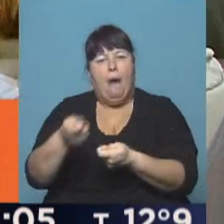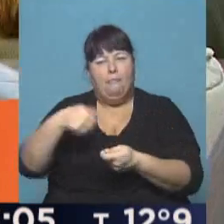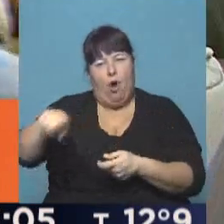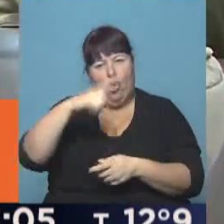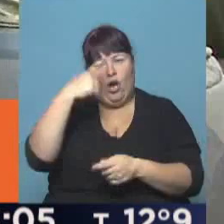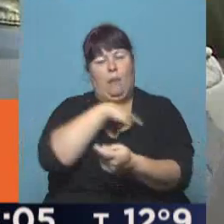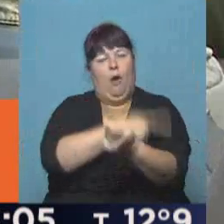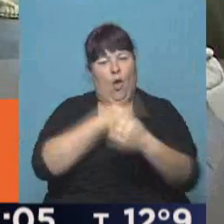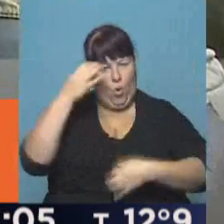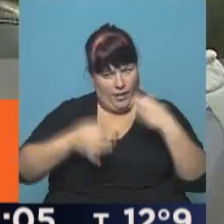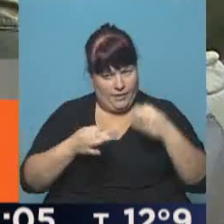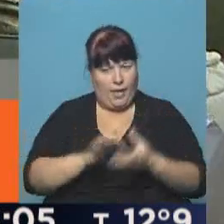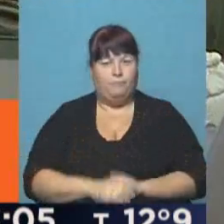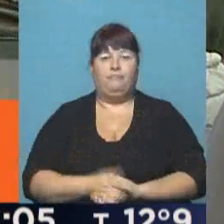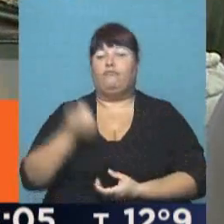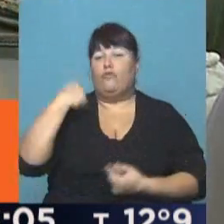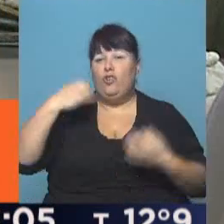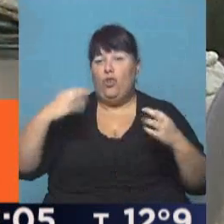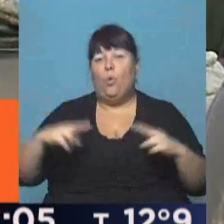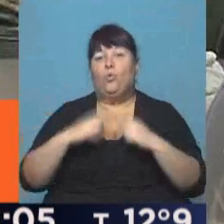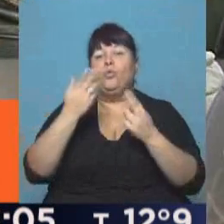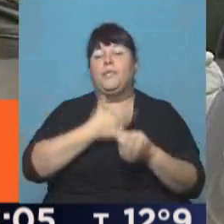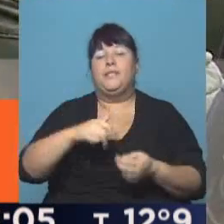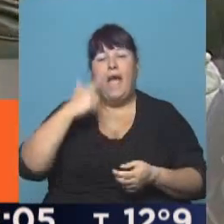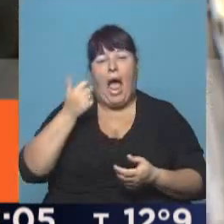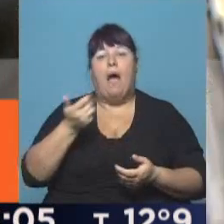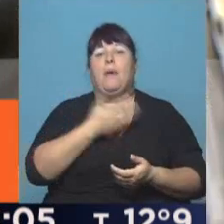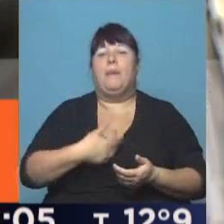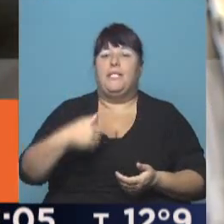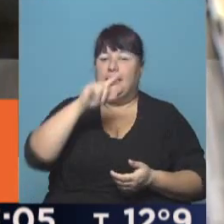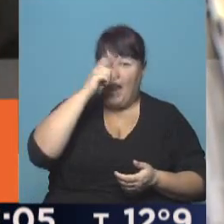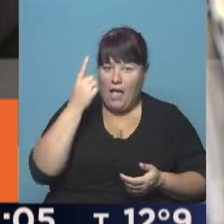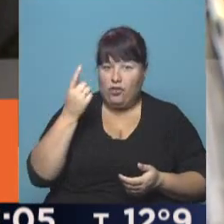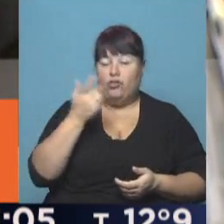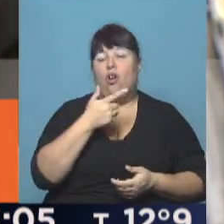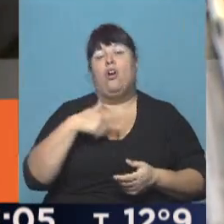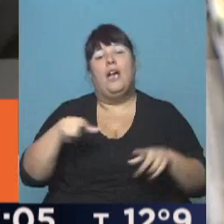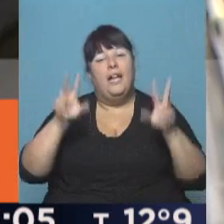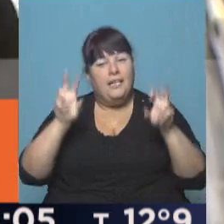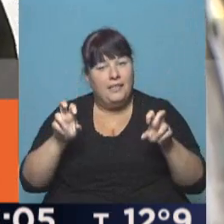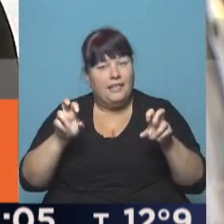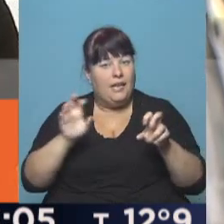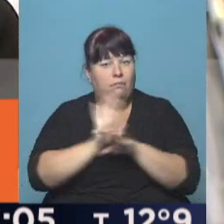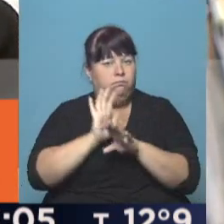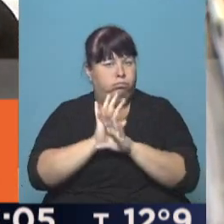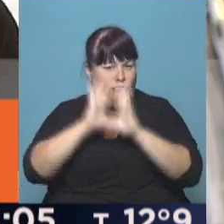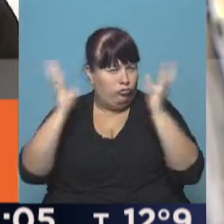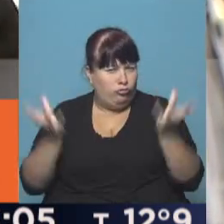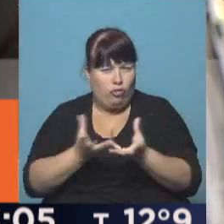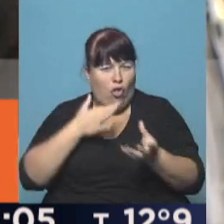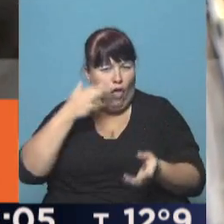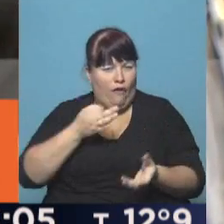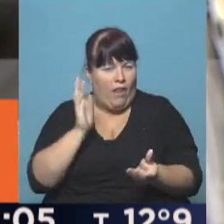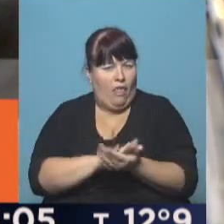Poder Judicial. Coincidí el otro día con el presidente de la AMIA en la reunión con el presidente de la Nación, que en la causa está prácticamente toda la